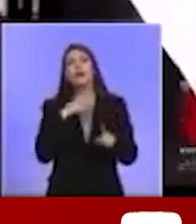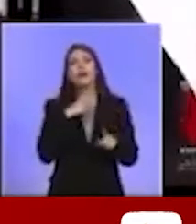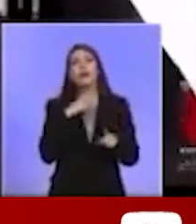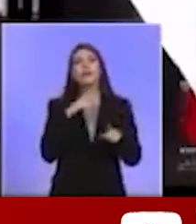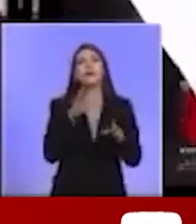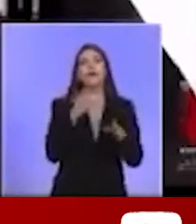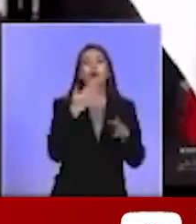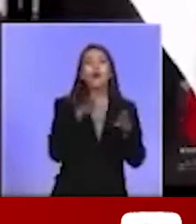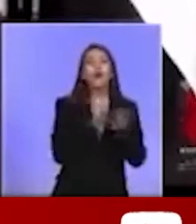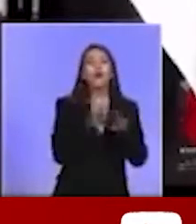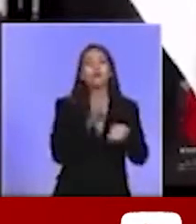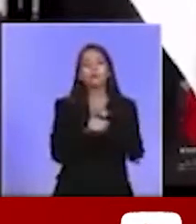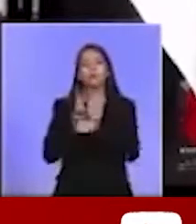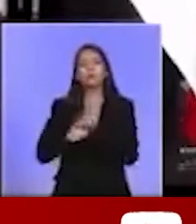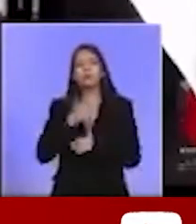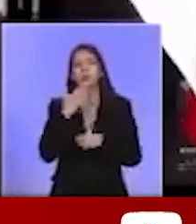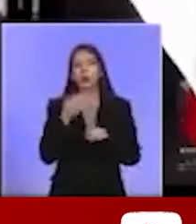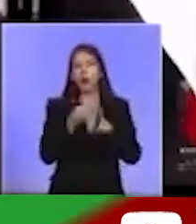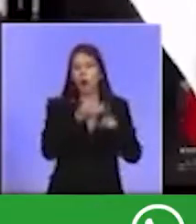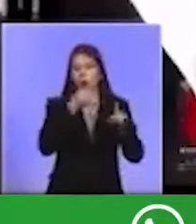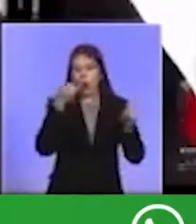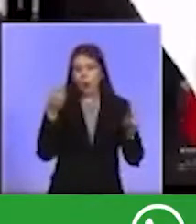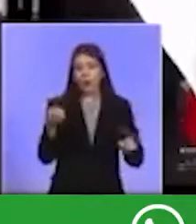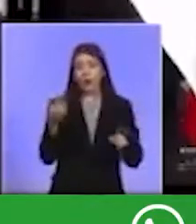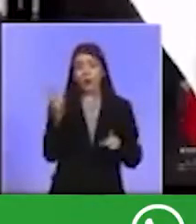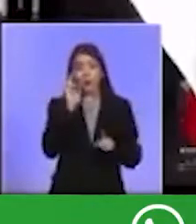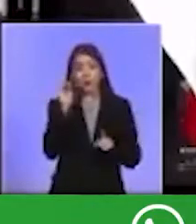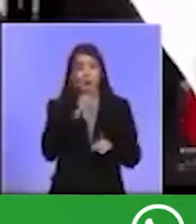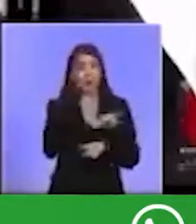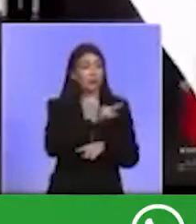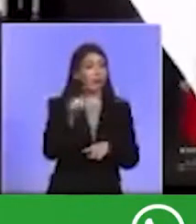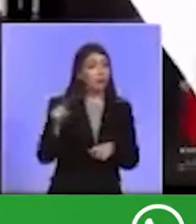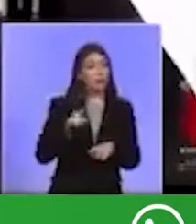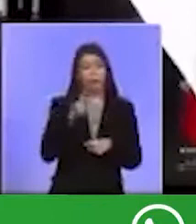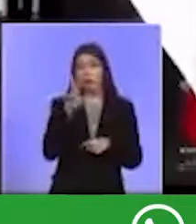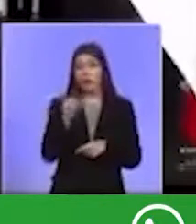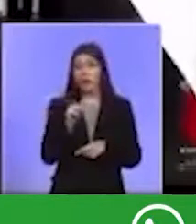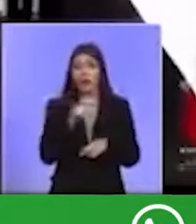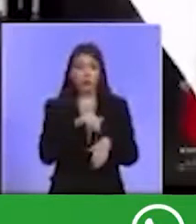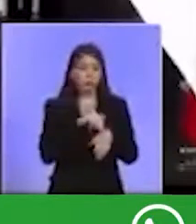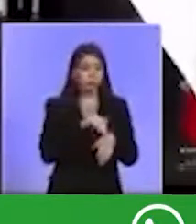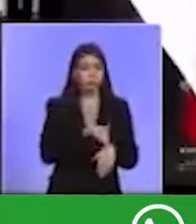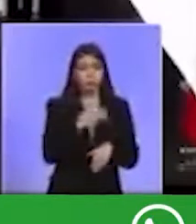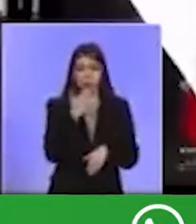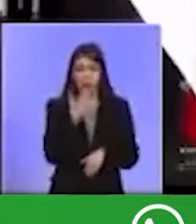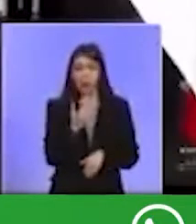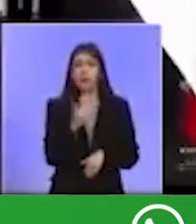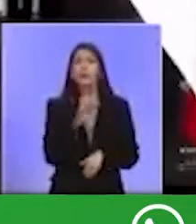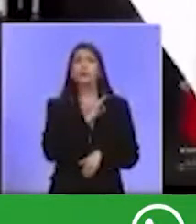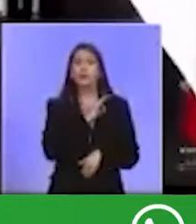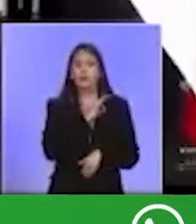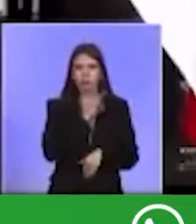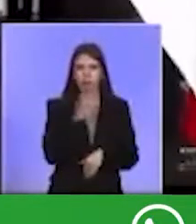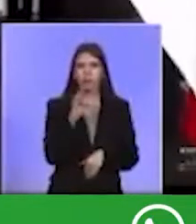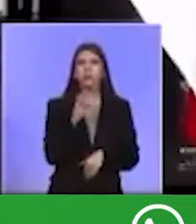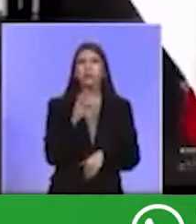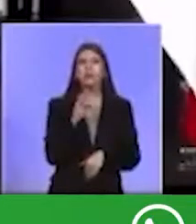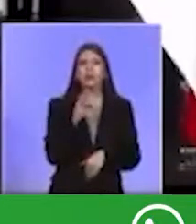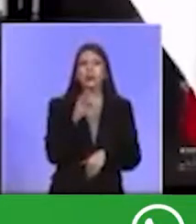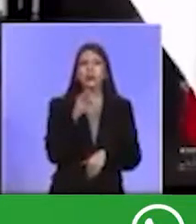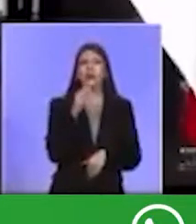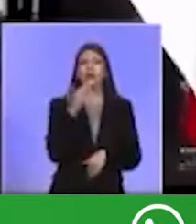magistrado Reyes Rodríguez Mondragón como nuevo magistrado presidente del Tribunal Electoral. Todo ayer por la